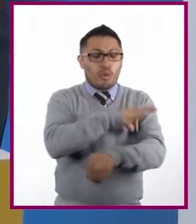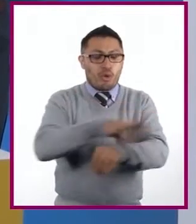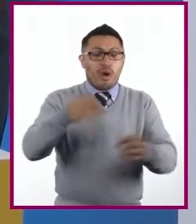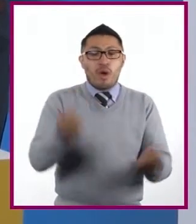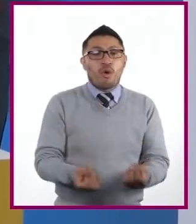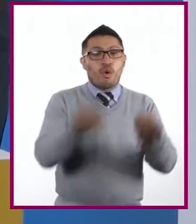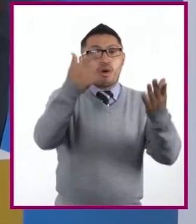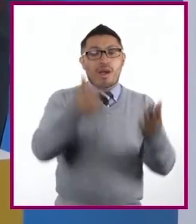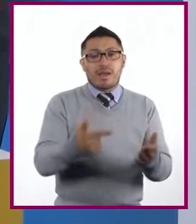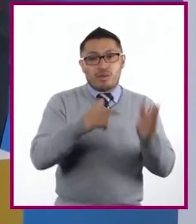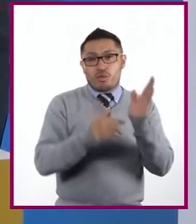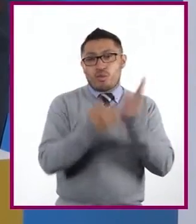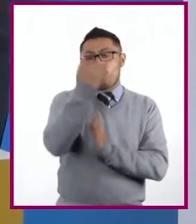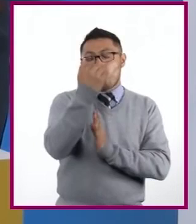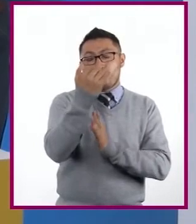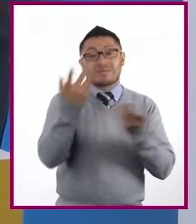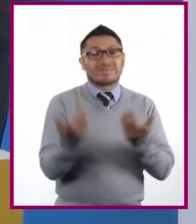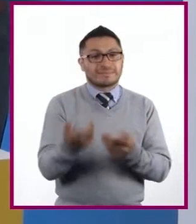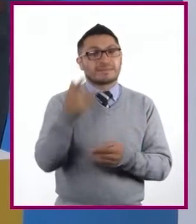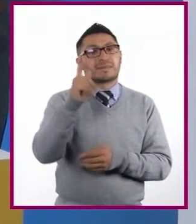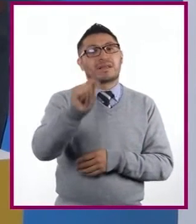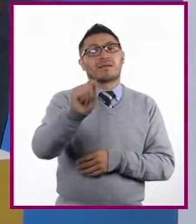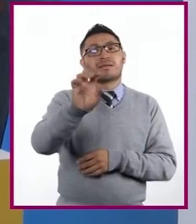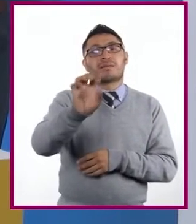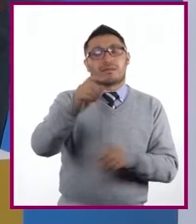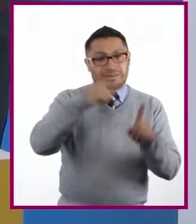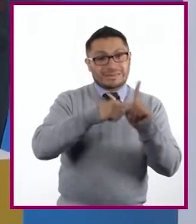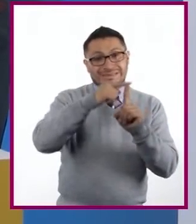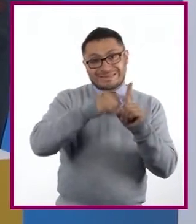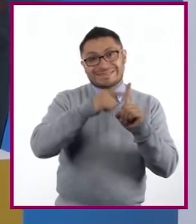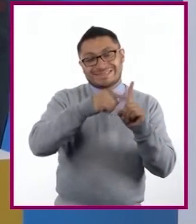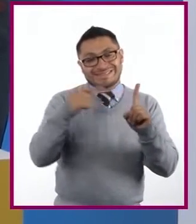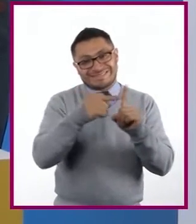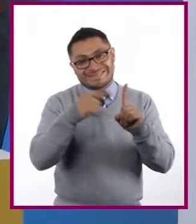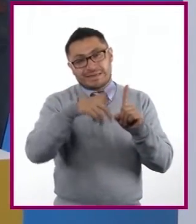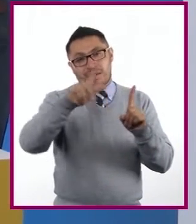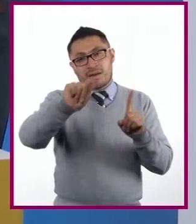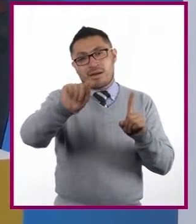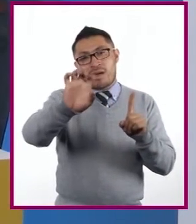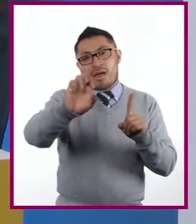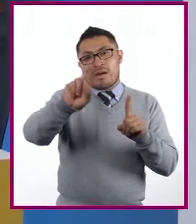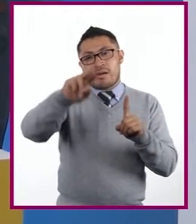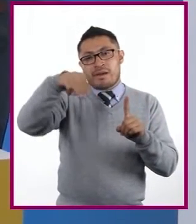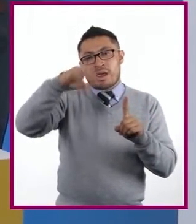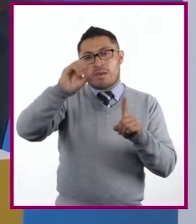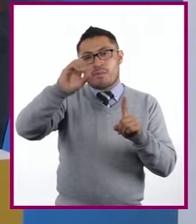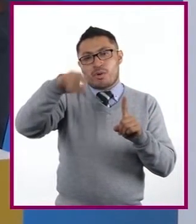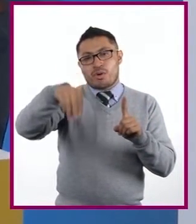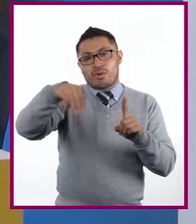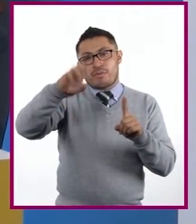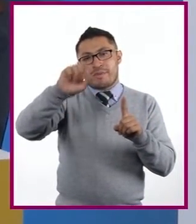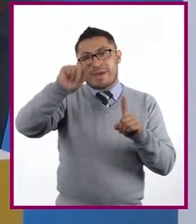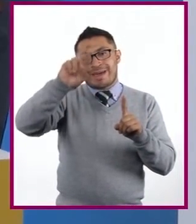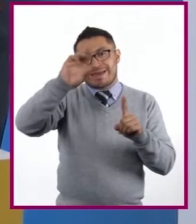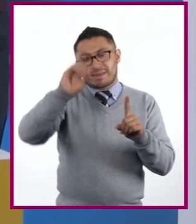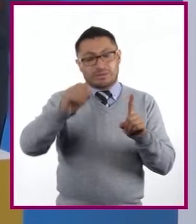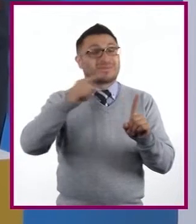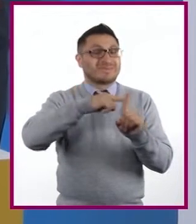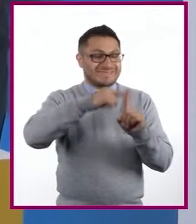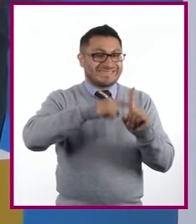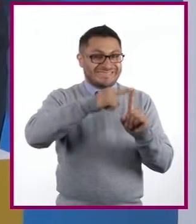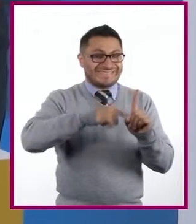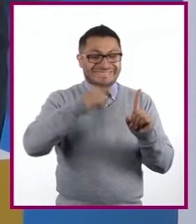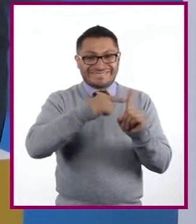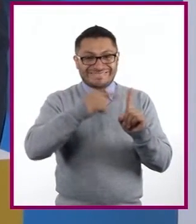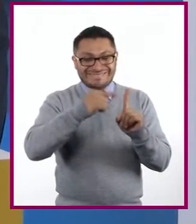temperatura? Pues con el termómetro que mi mamá me pone en la axila. Precisamente, el termómetro es el